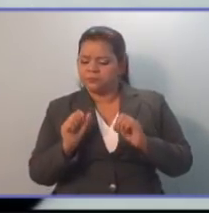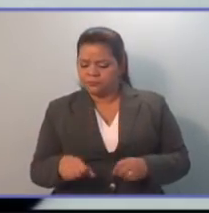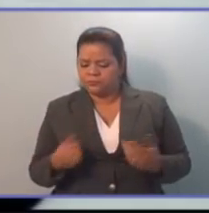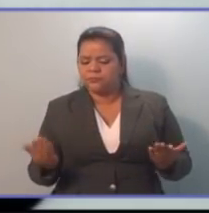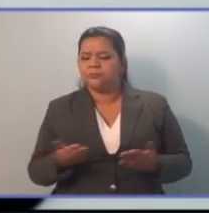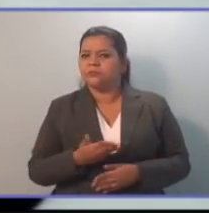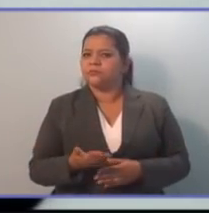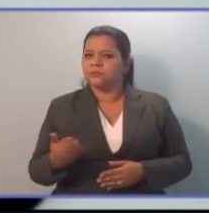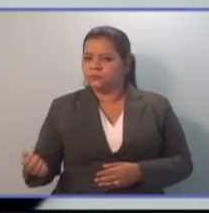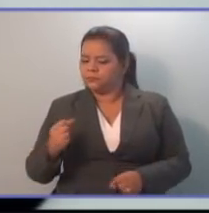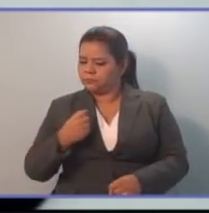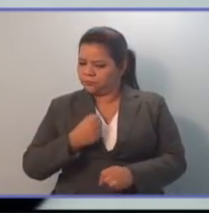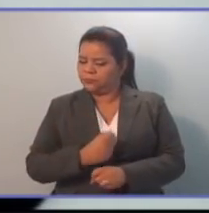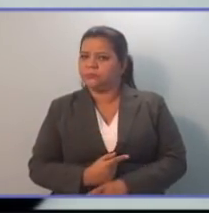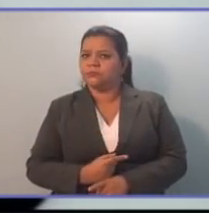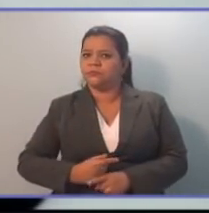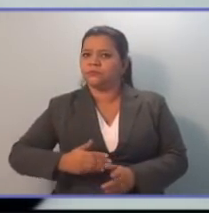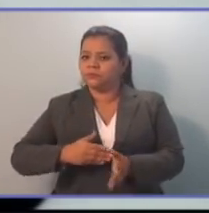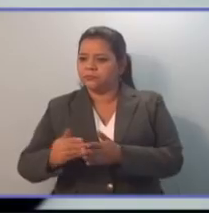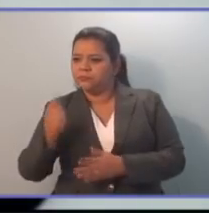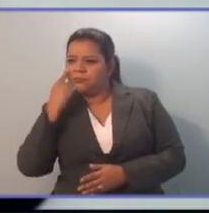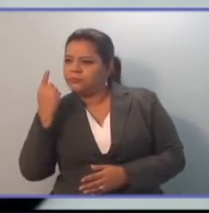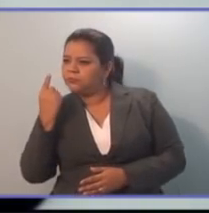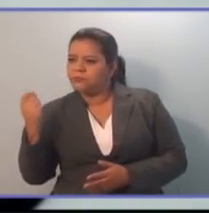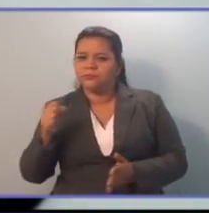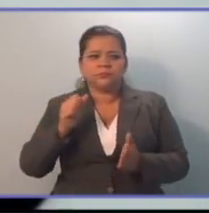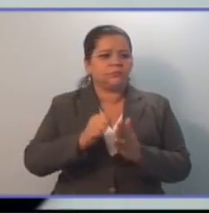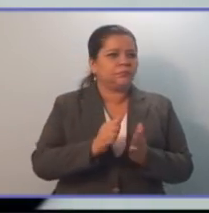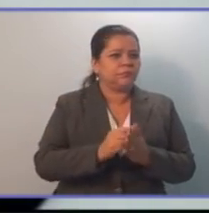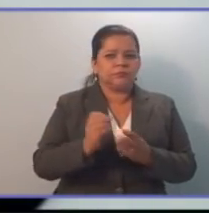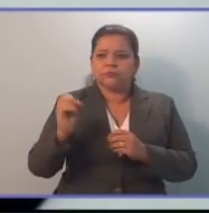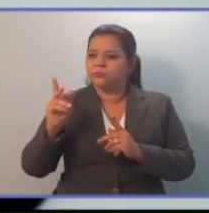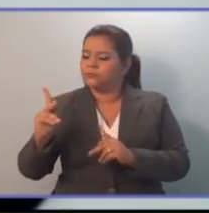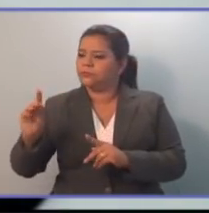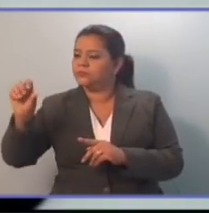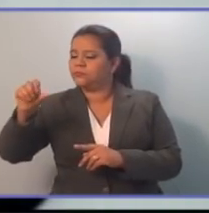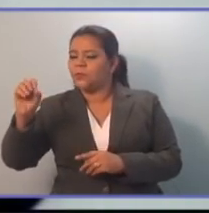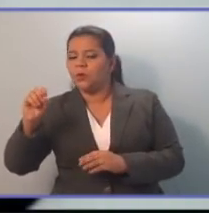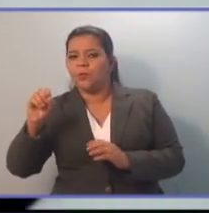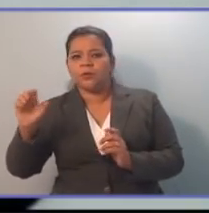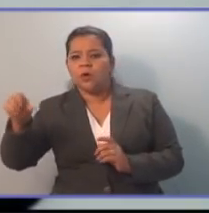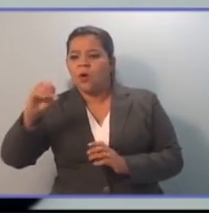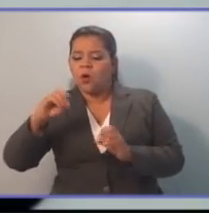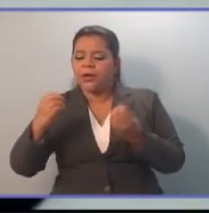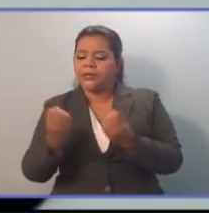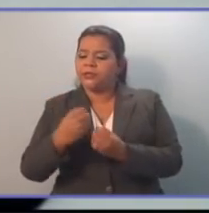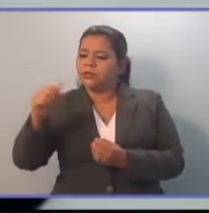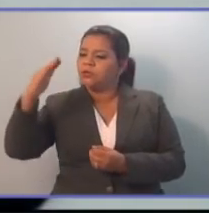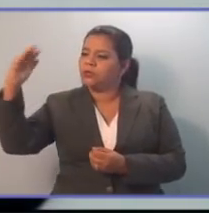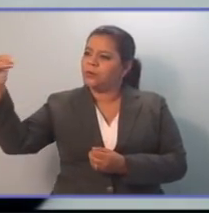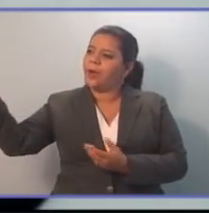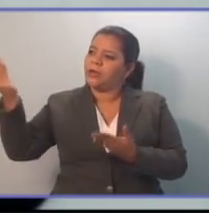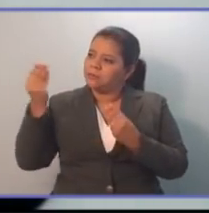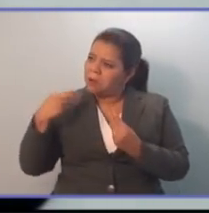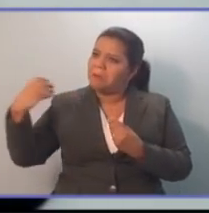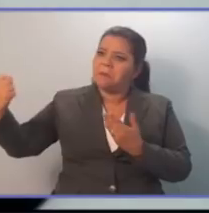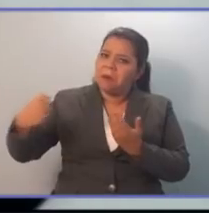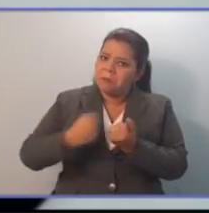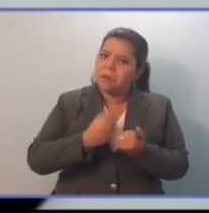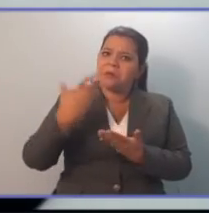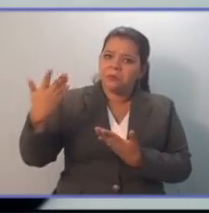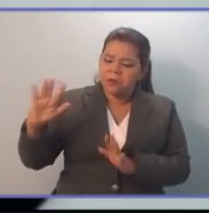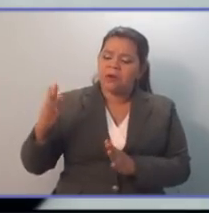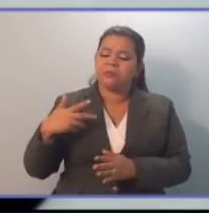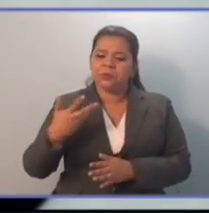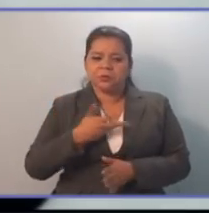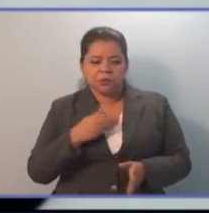proactivamente, tocar puertas. Buscamos organismos internacionales, los organismos internacionales respondieron y ahí